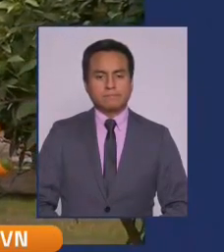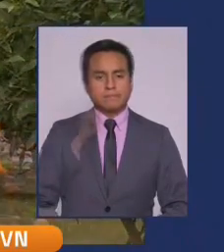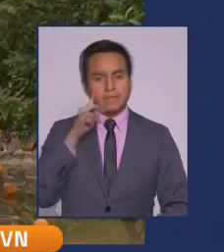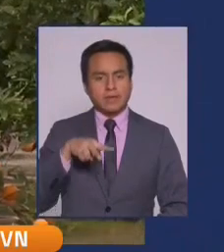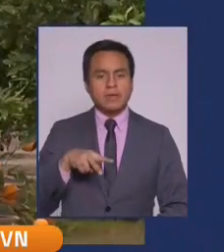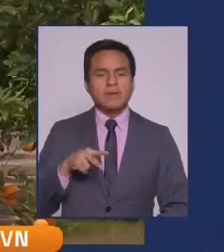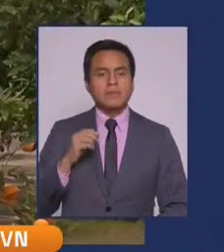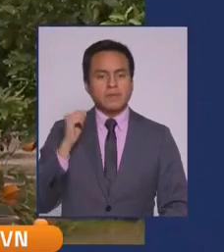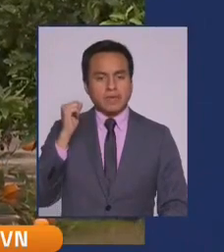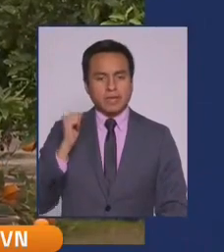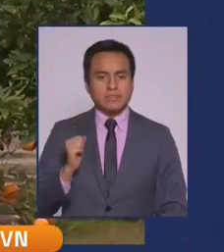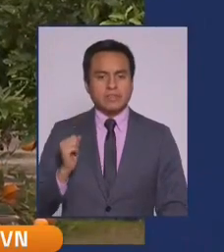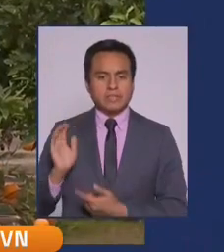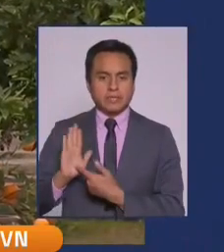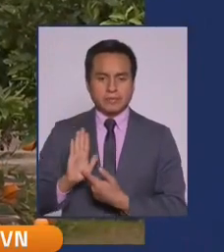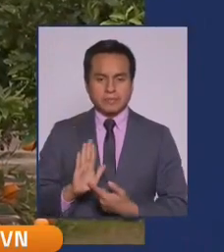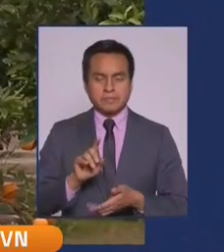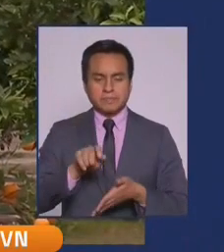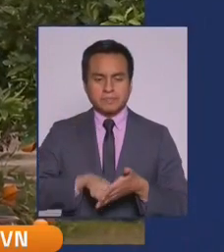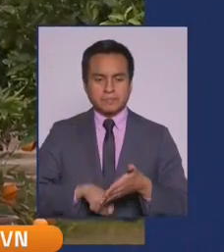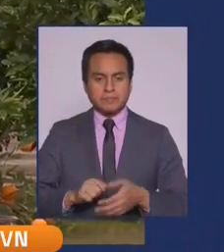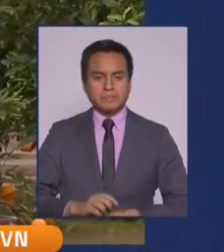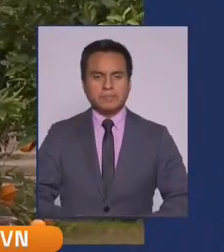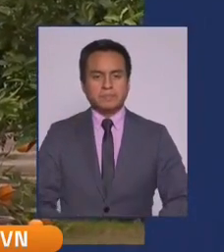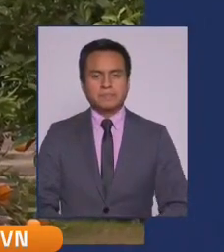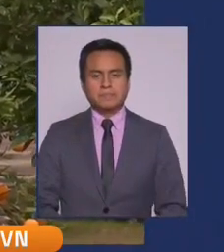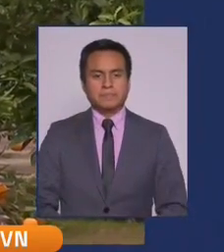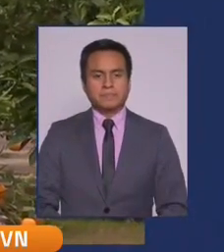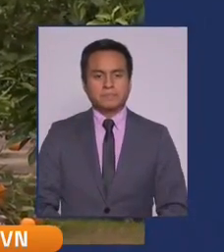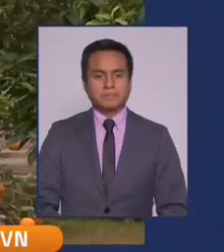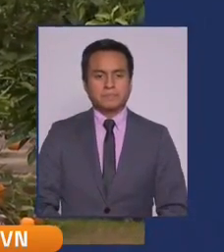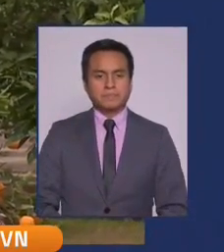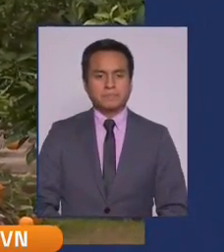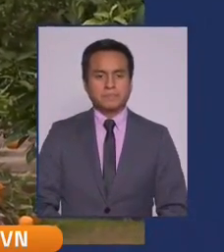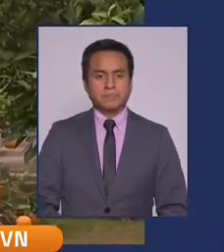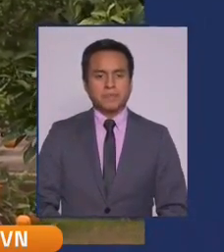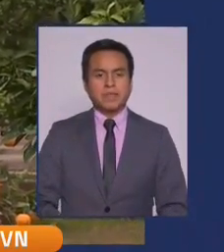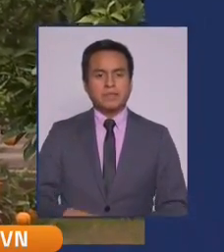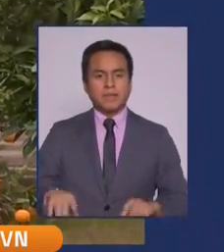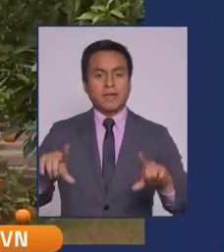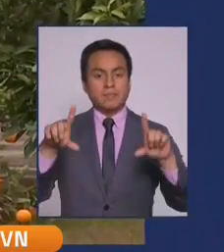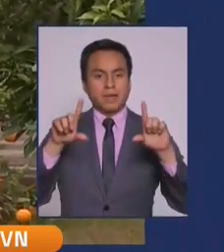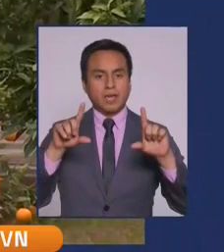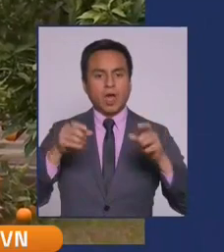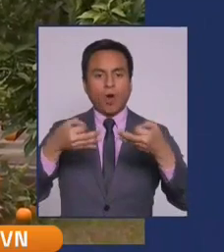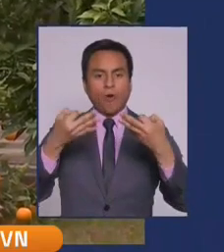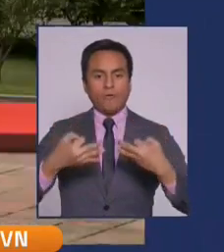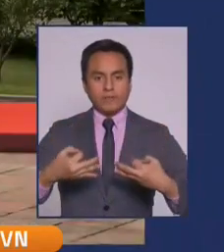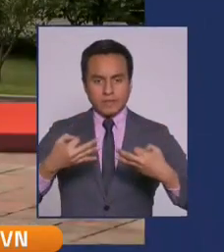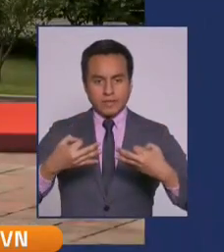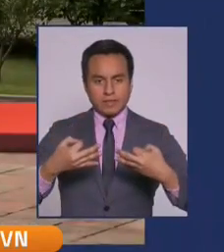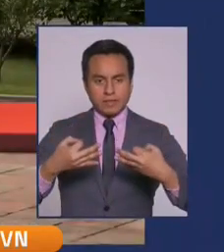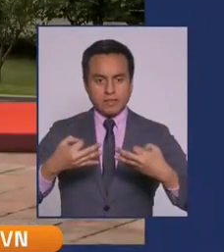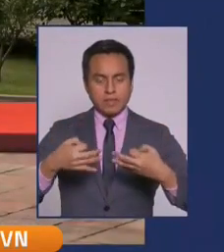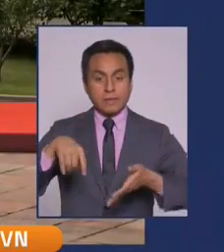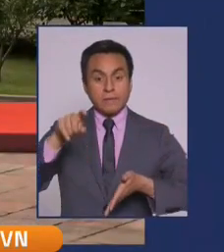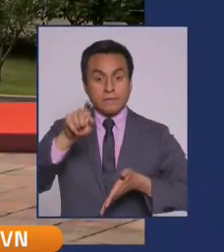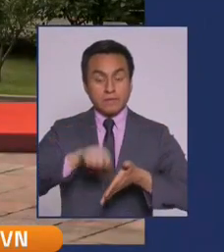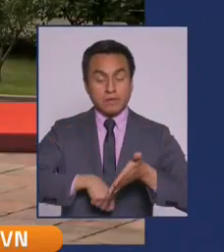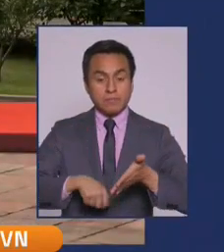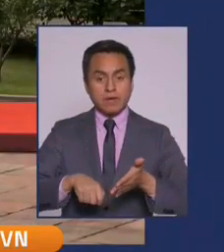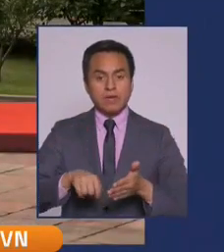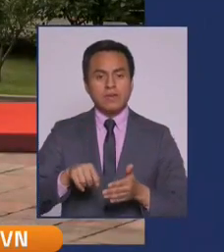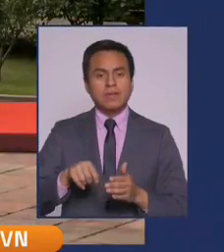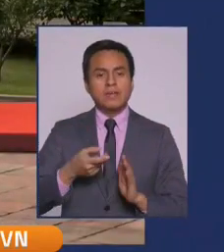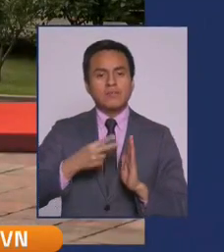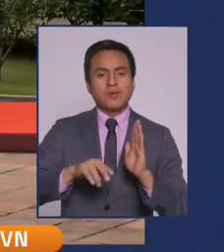nos dijeron nosotros, sí, lo que molesta es que nos dijeron junten los votos y nosotros tuvimos los votos y al último